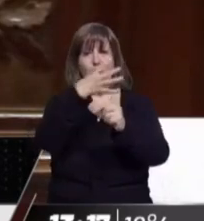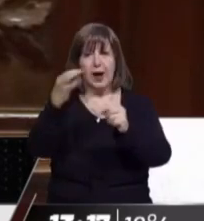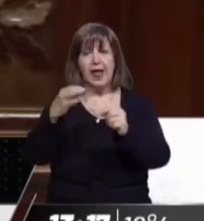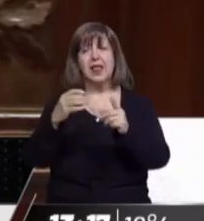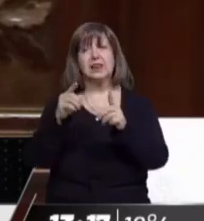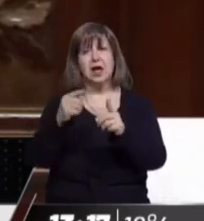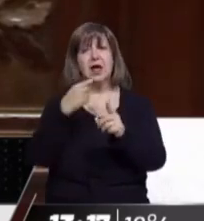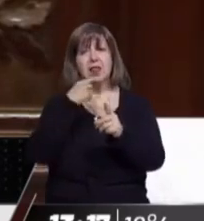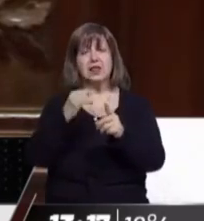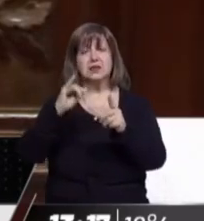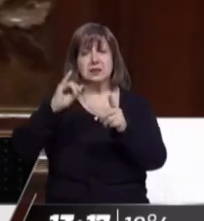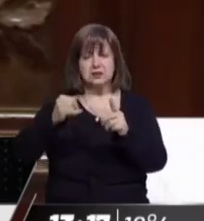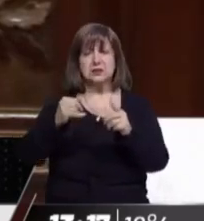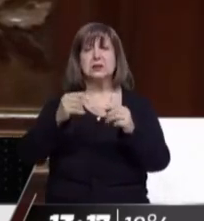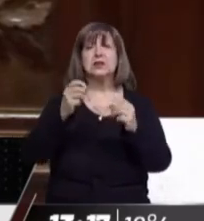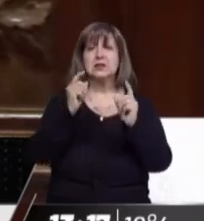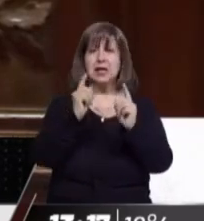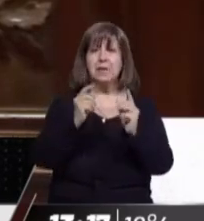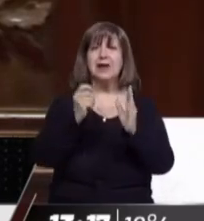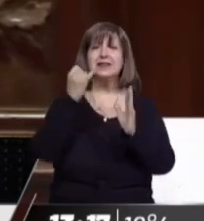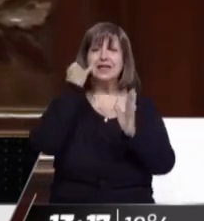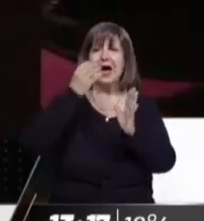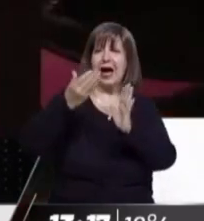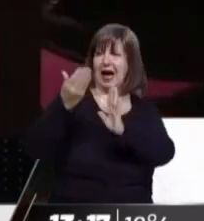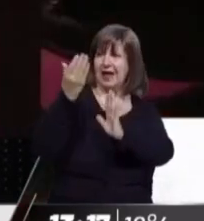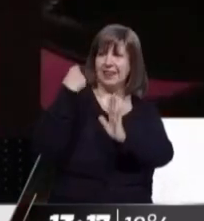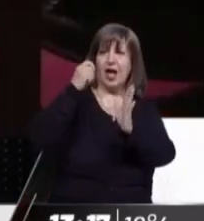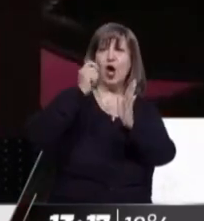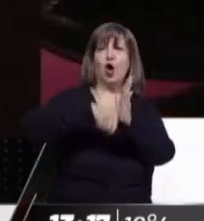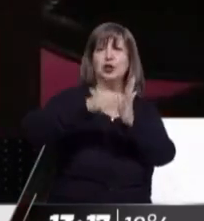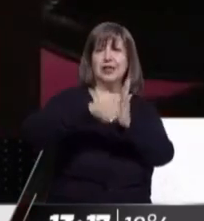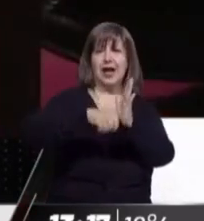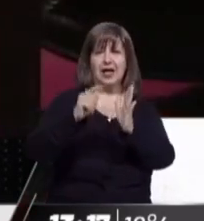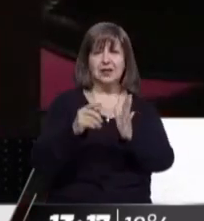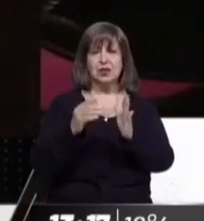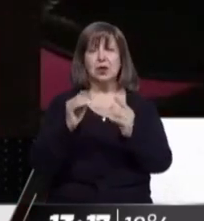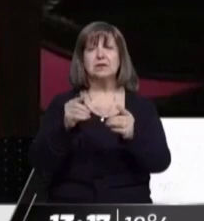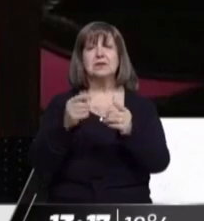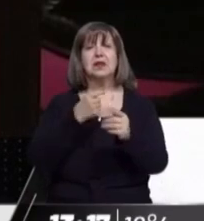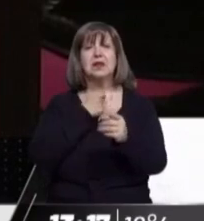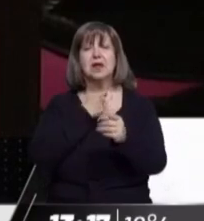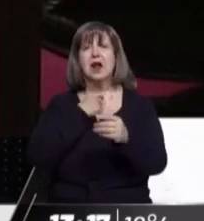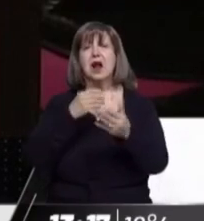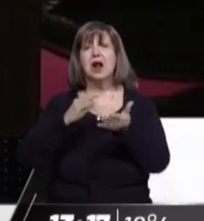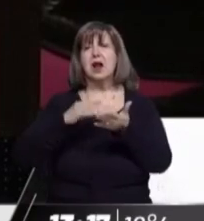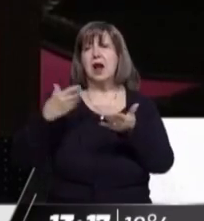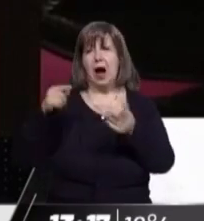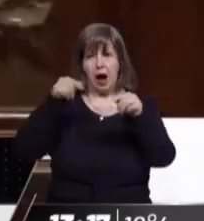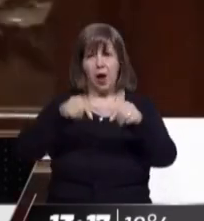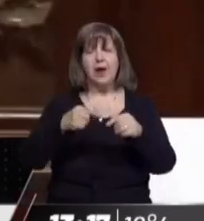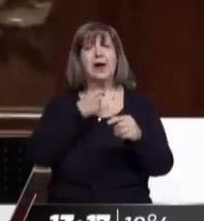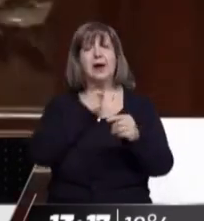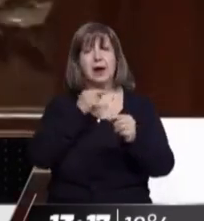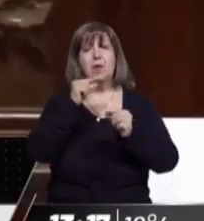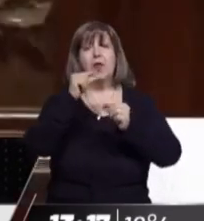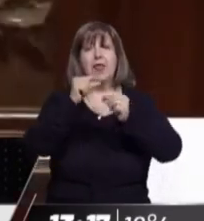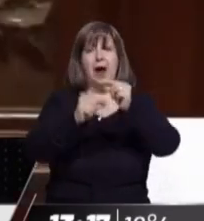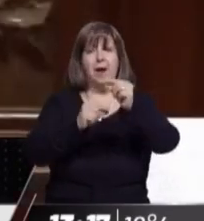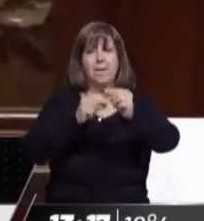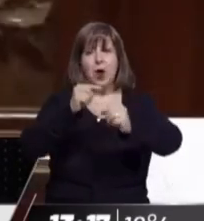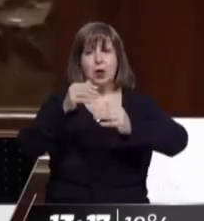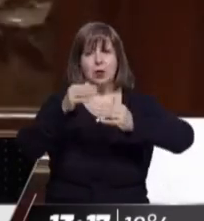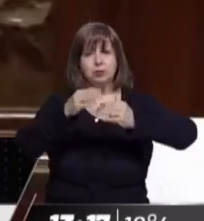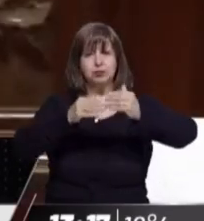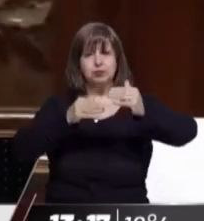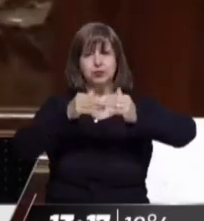están priorizando las obras con contrato vigente y se están normalizando las obras de mantenimiento y haciendo la adecuación